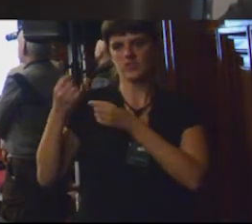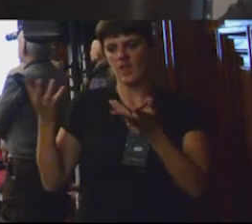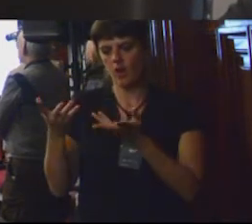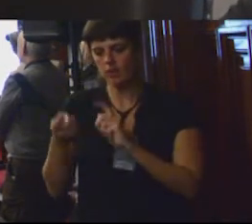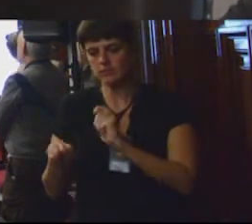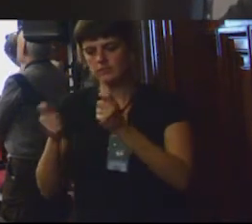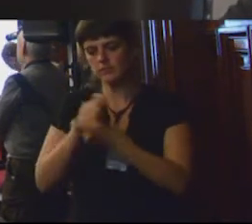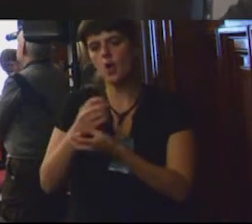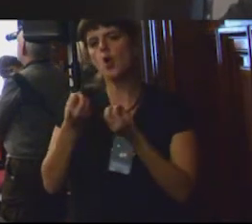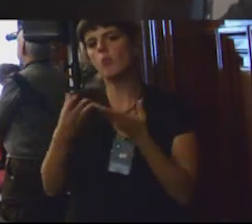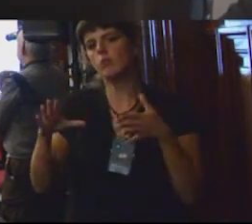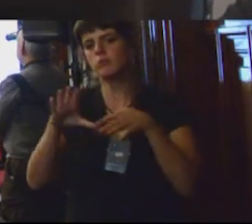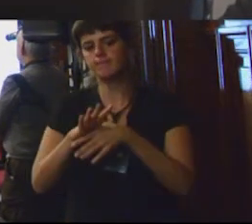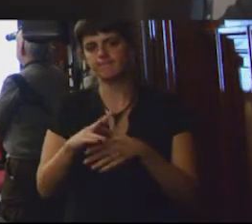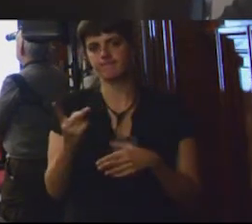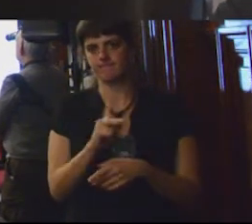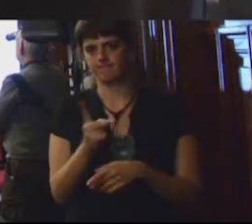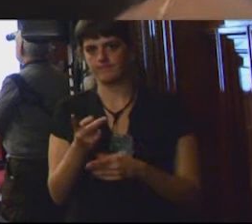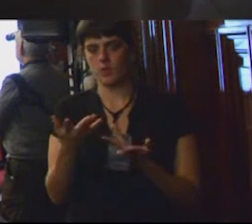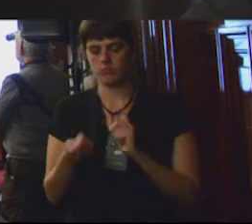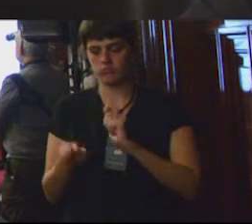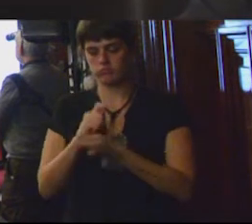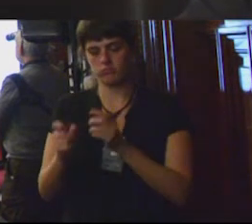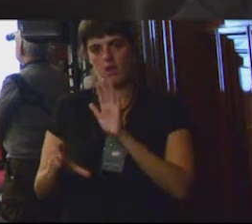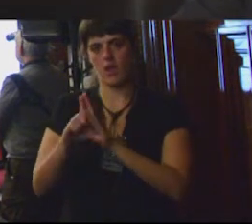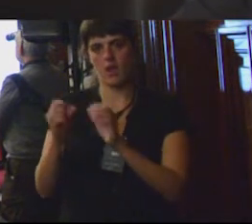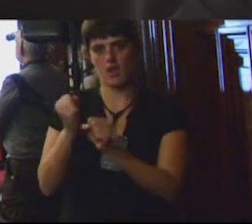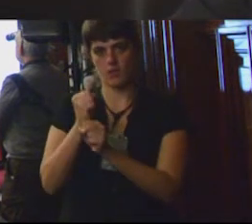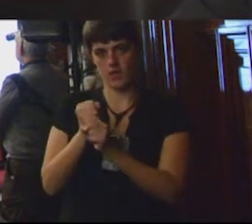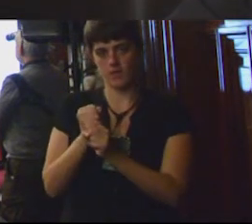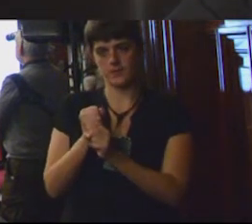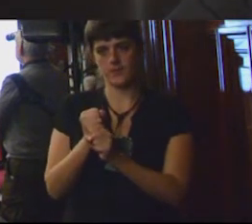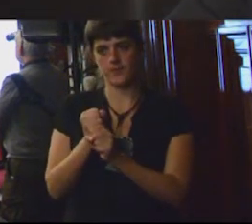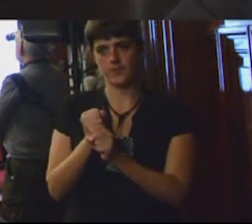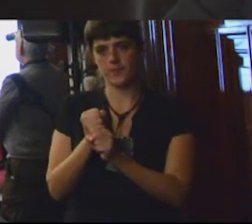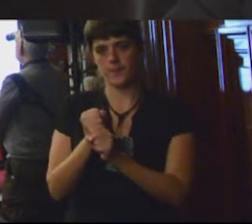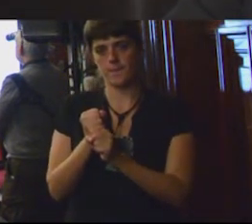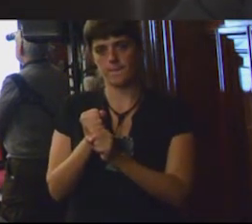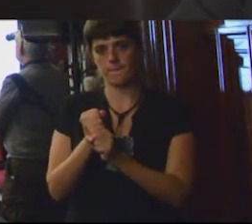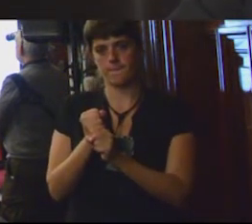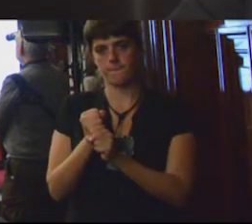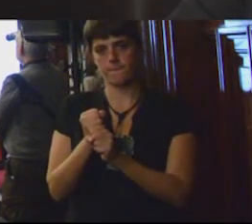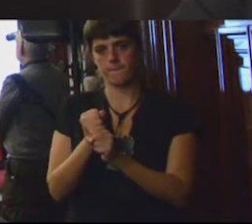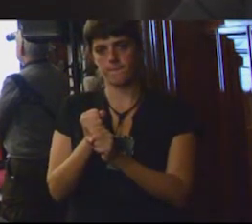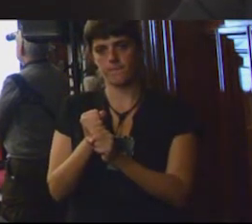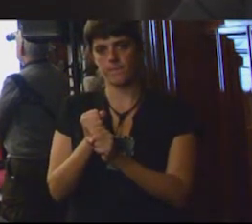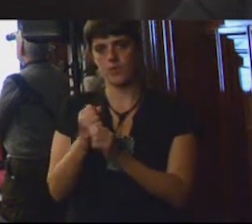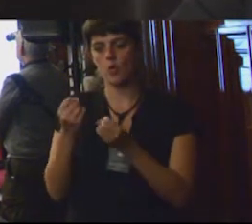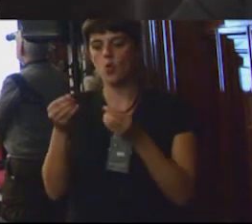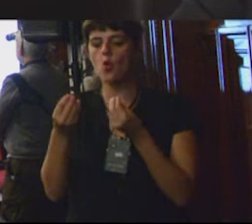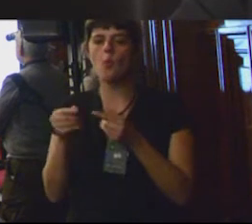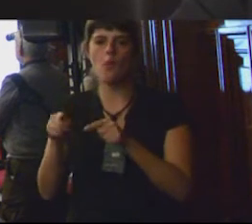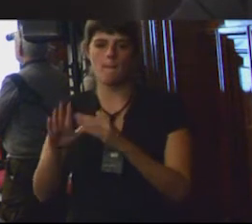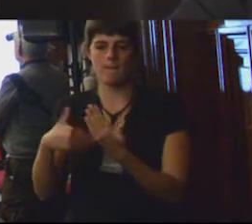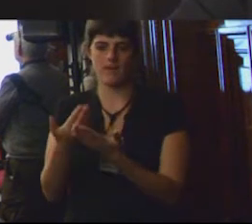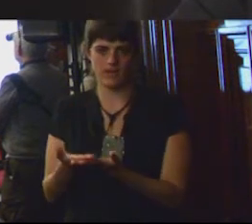modificación de la ley laboral en los términos en que ha estado planteada? Eso por